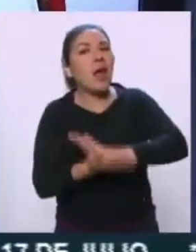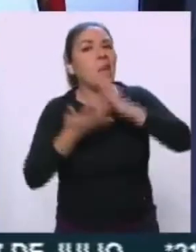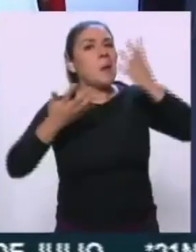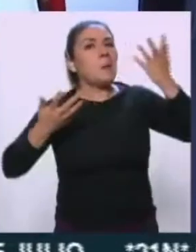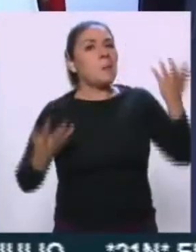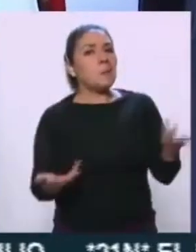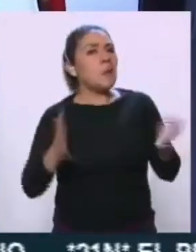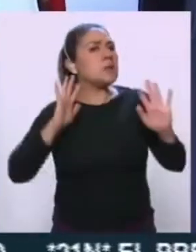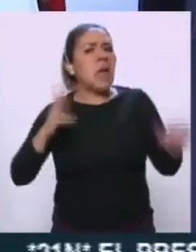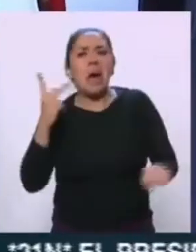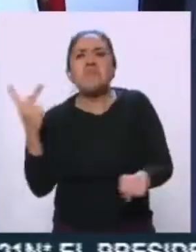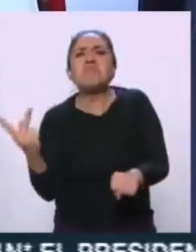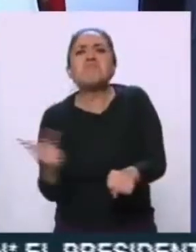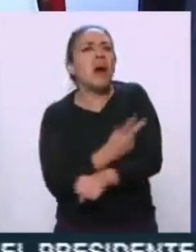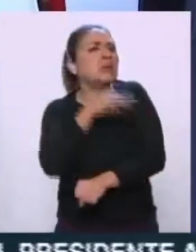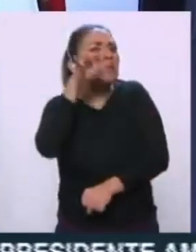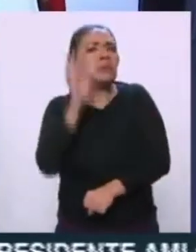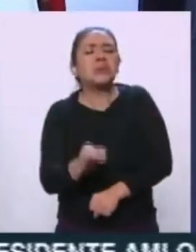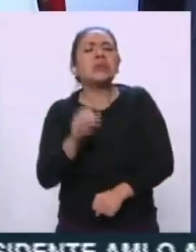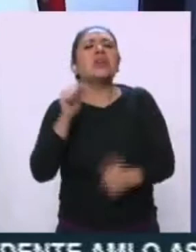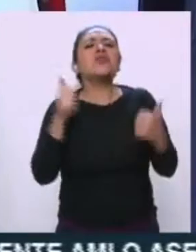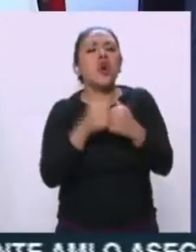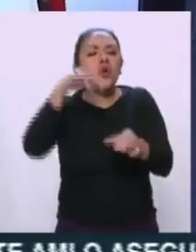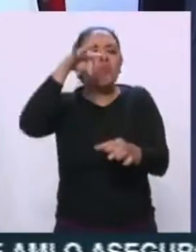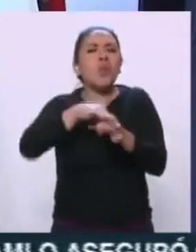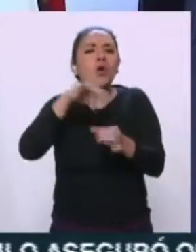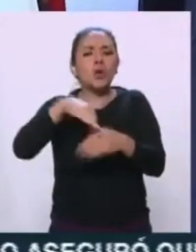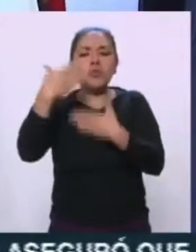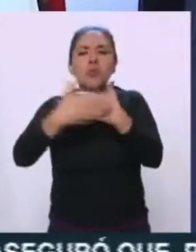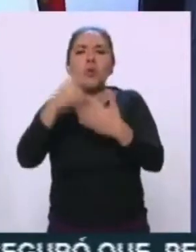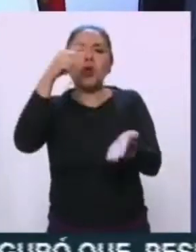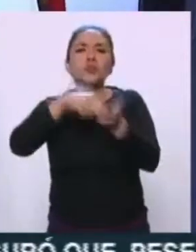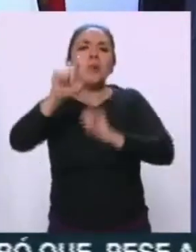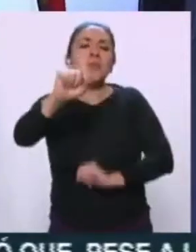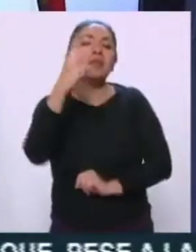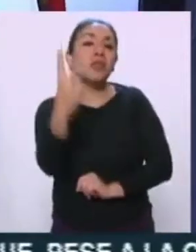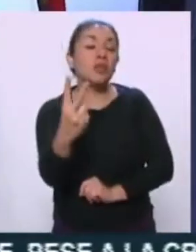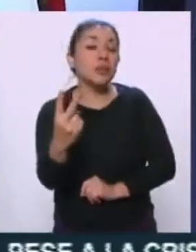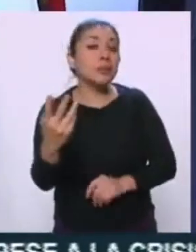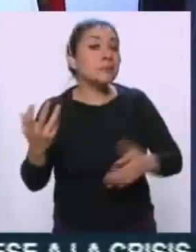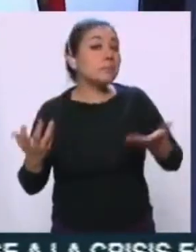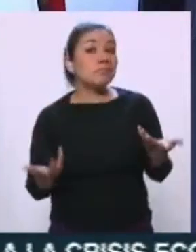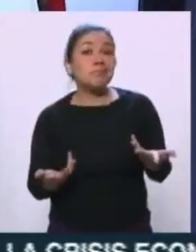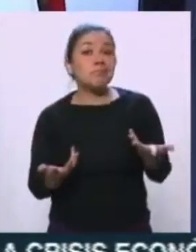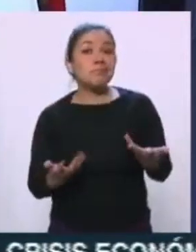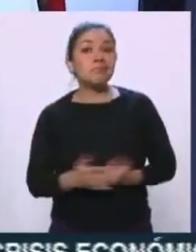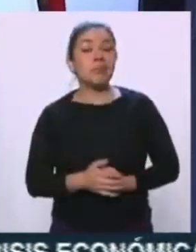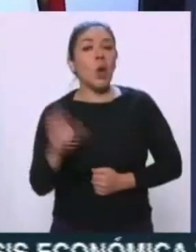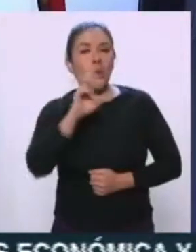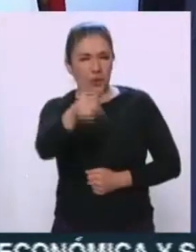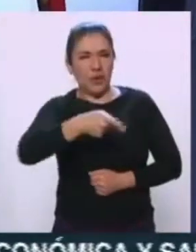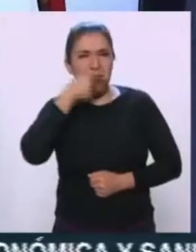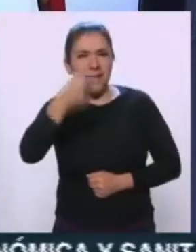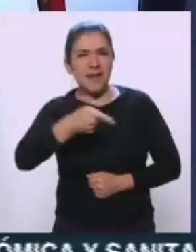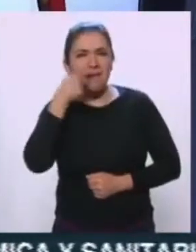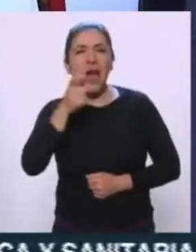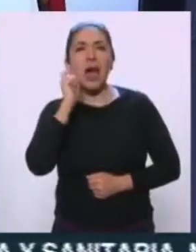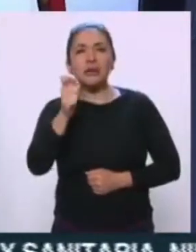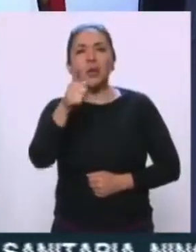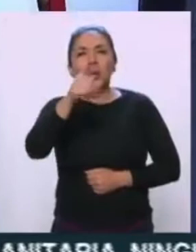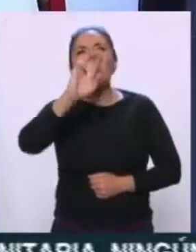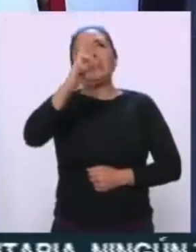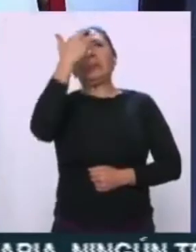todos modos sucederá en una elección en el 2022. Es decir, cuando tú dices que